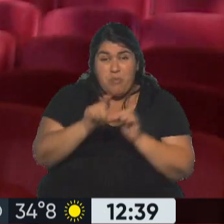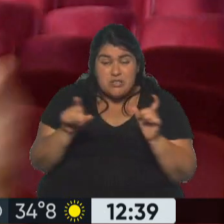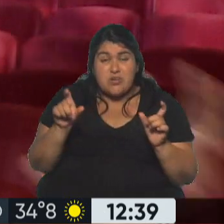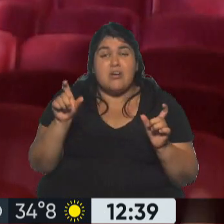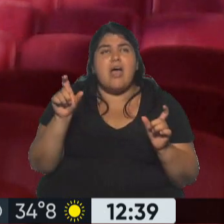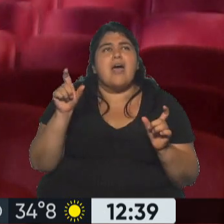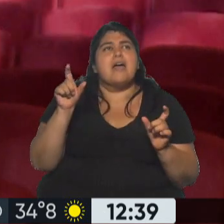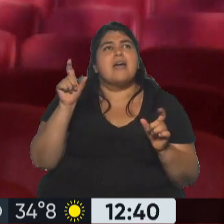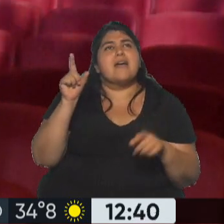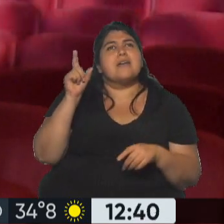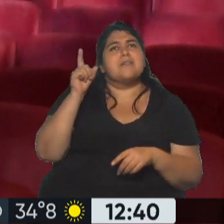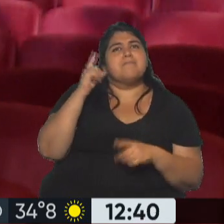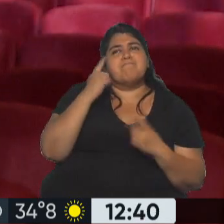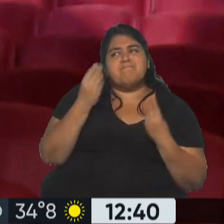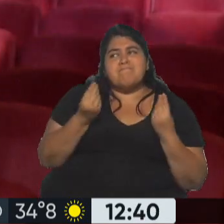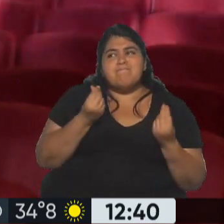de esa,